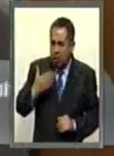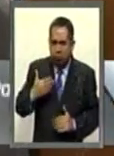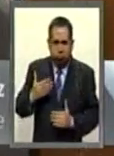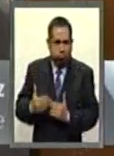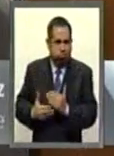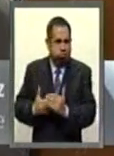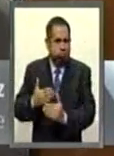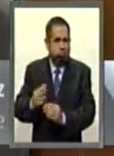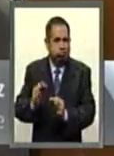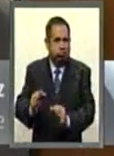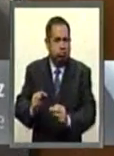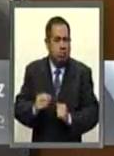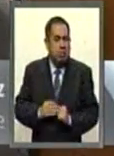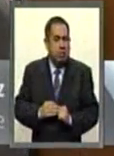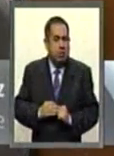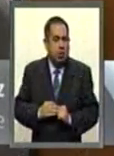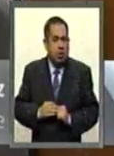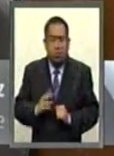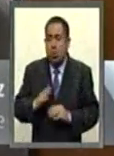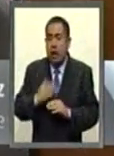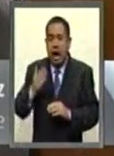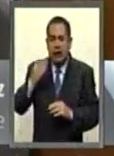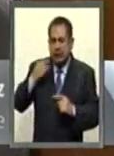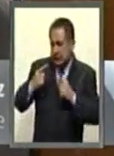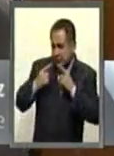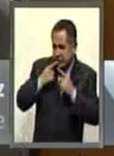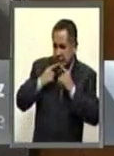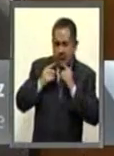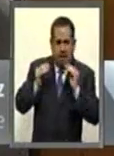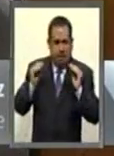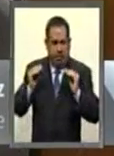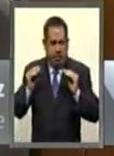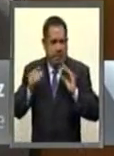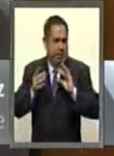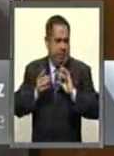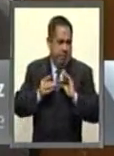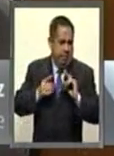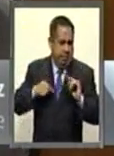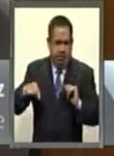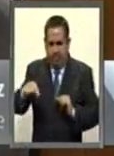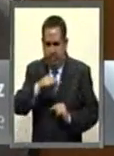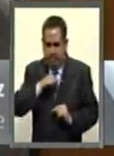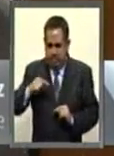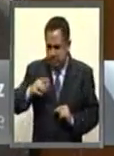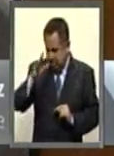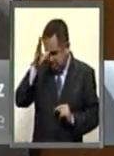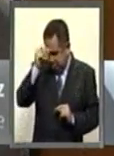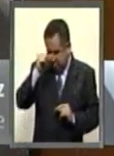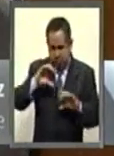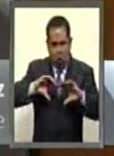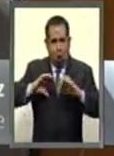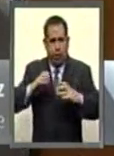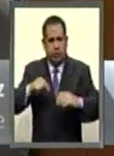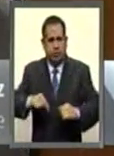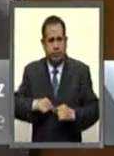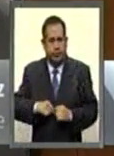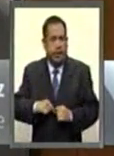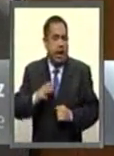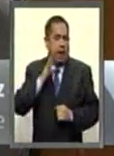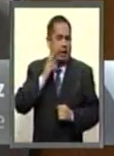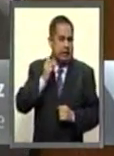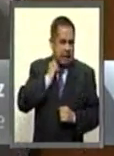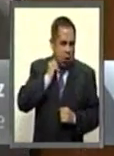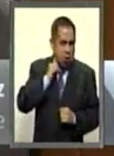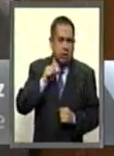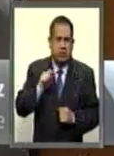producto de la discusión, del debate y del acuerdo parlamentario en el Congreso, en la Cámara de los